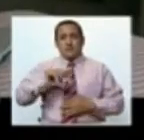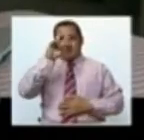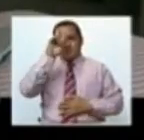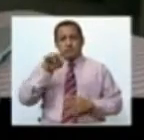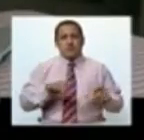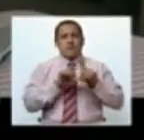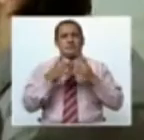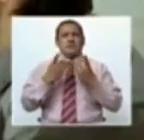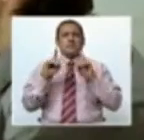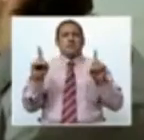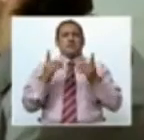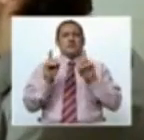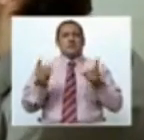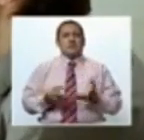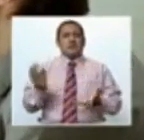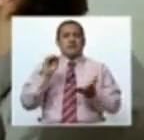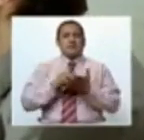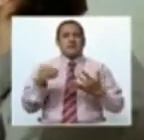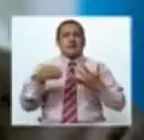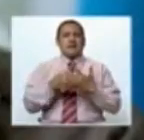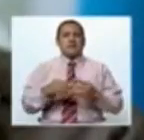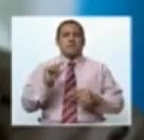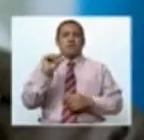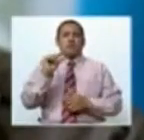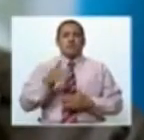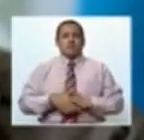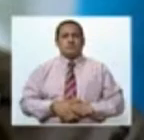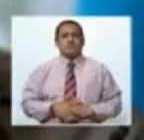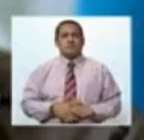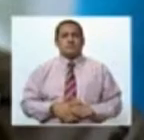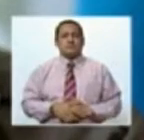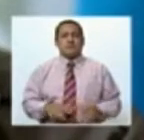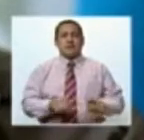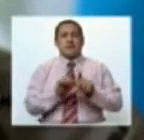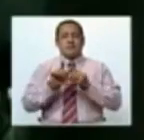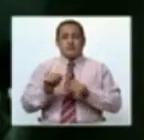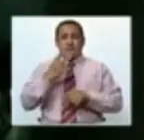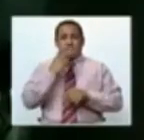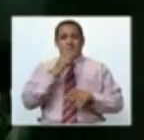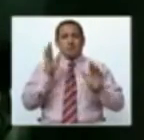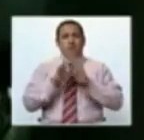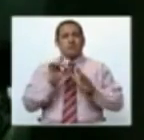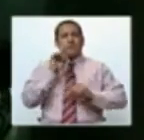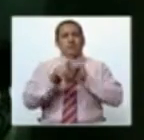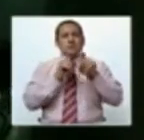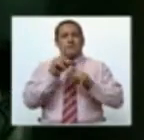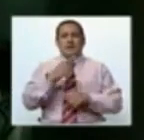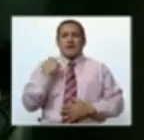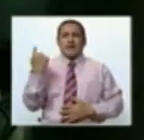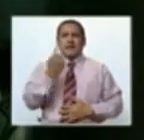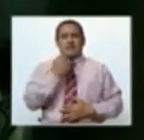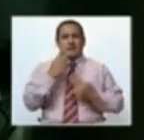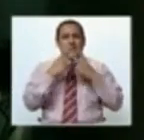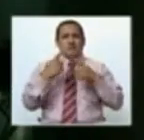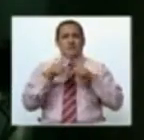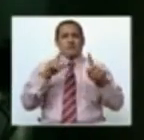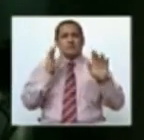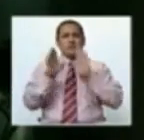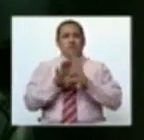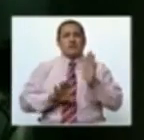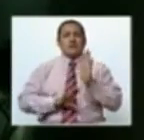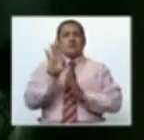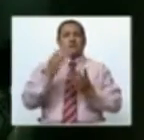nuestro país se divorcian más y se casan menos. De hecho, si se indaga en las razones de esta gran